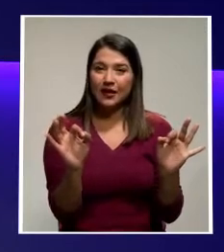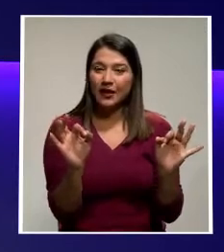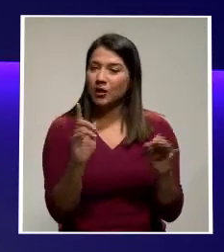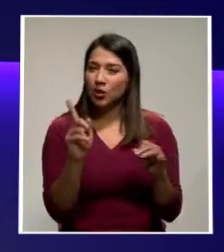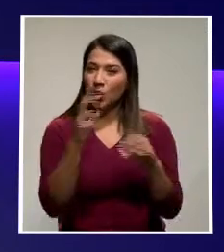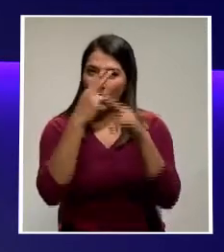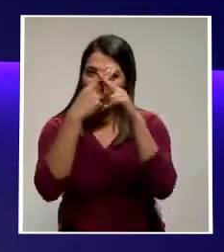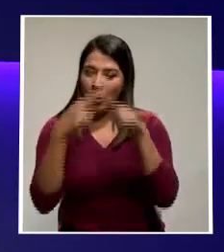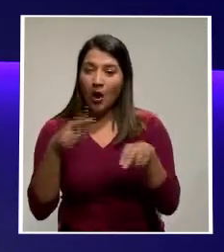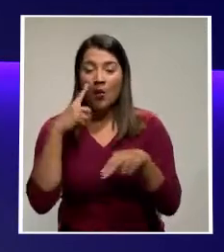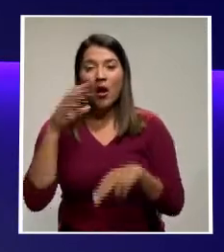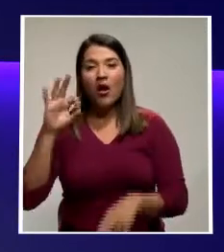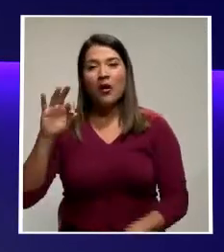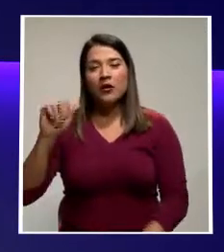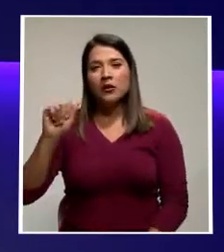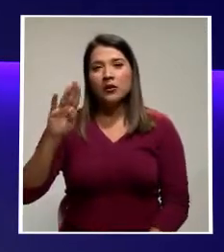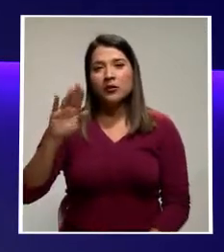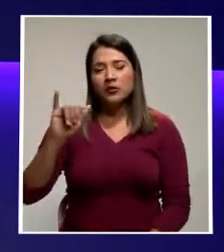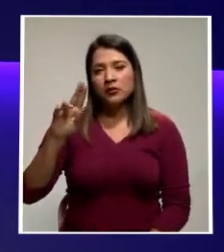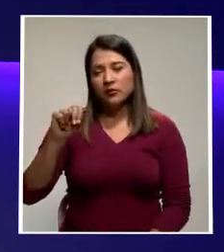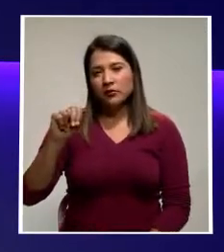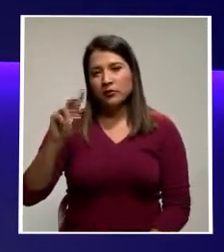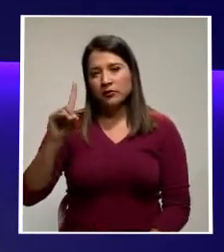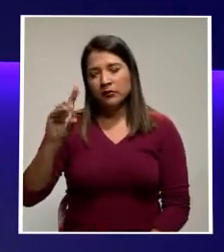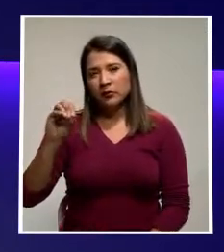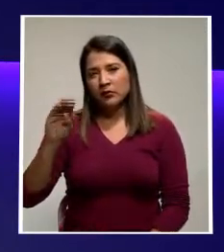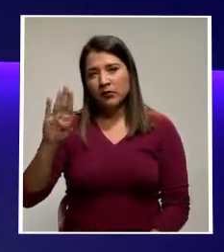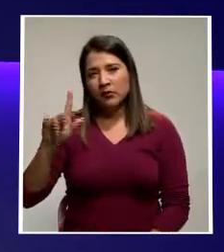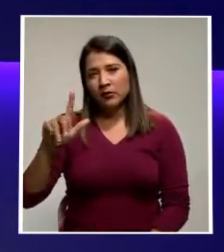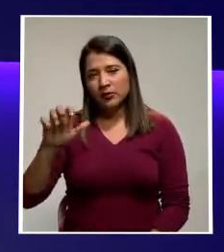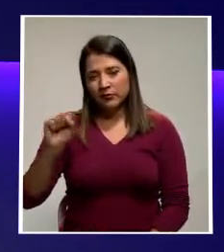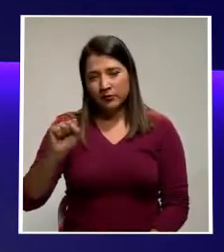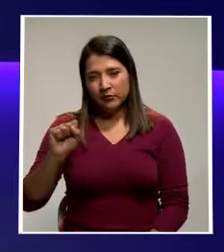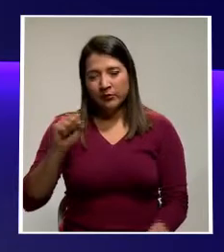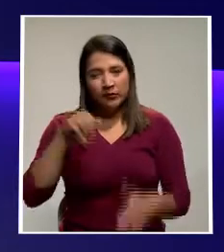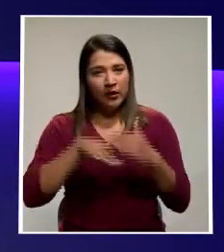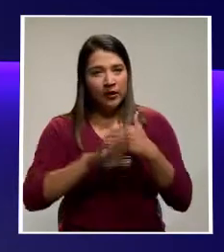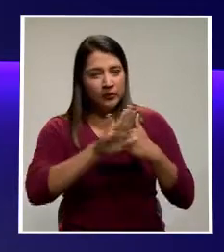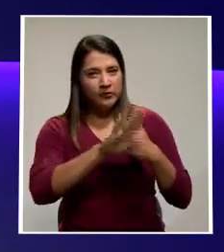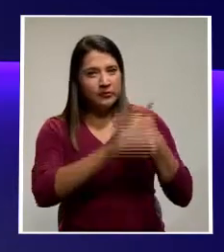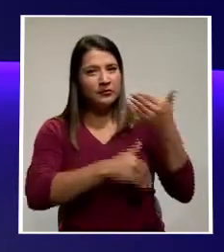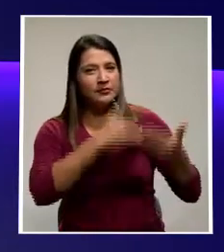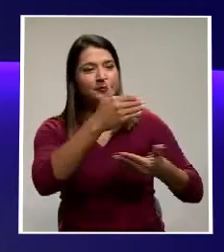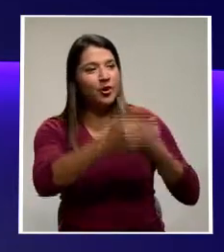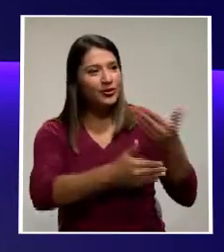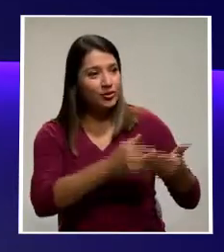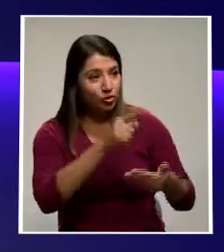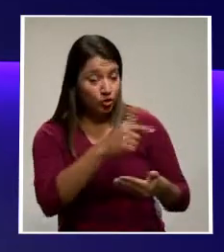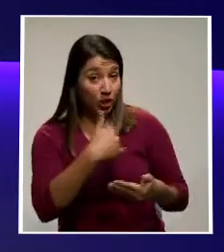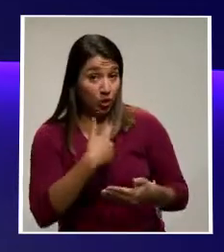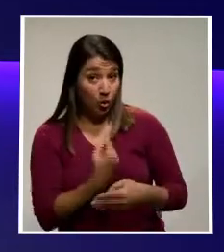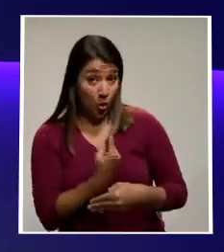inocente, de don Fabián Dobles. Vos tuviste en este camino que estás explicando un maestro